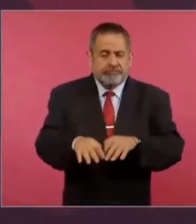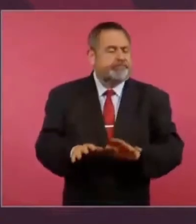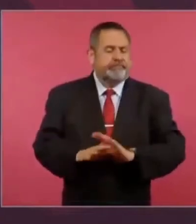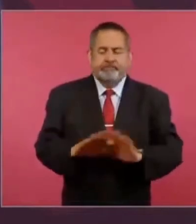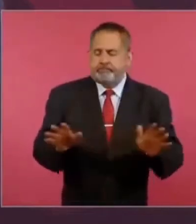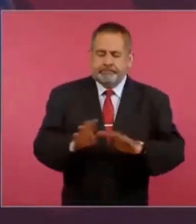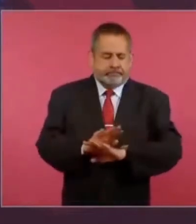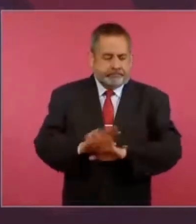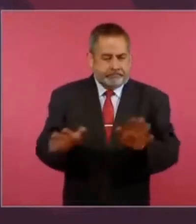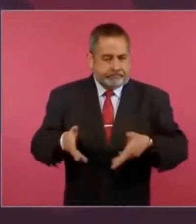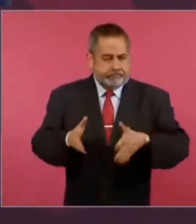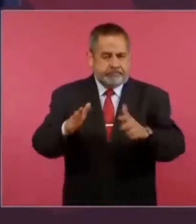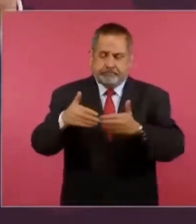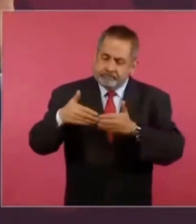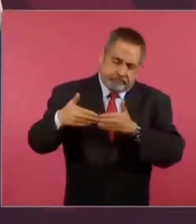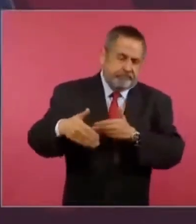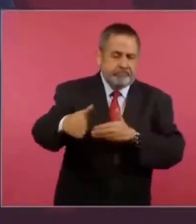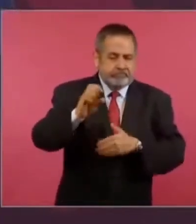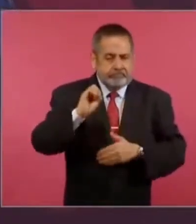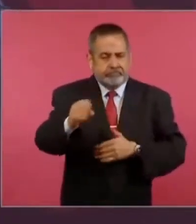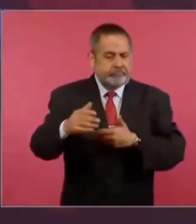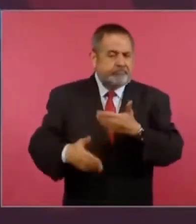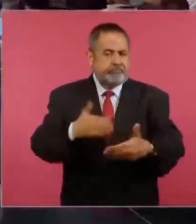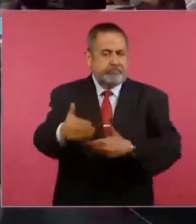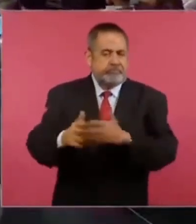Ya, vamos hacia adelante, porque